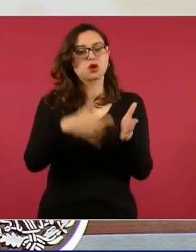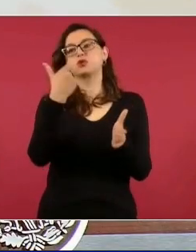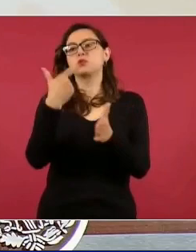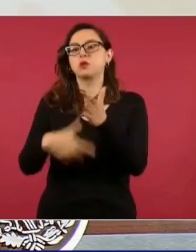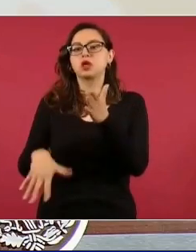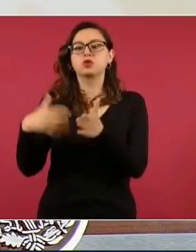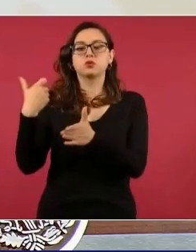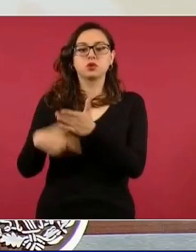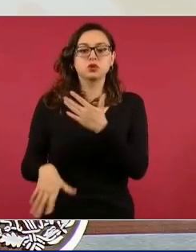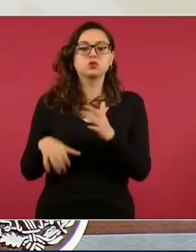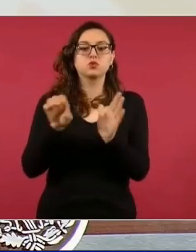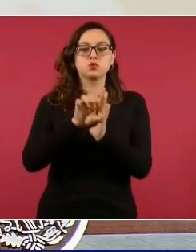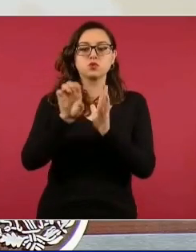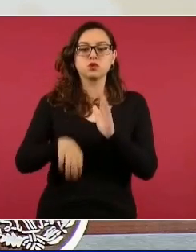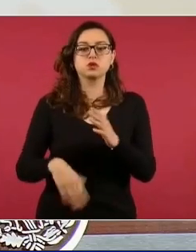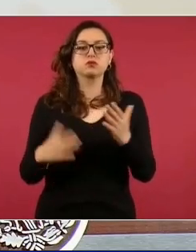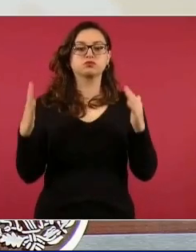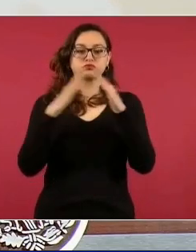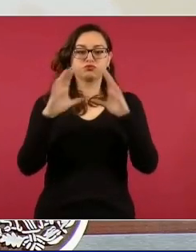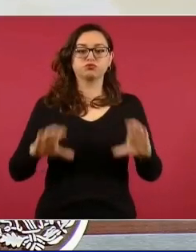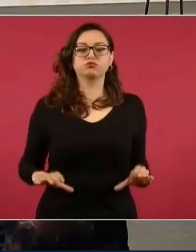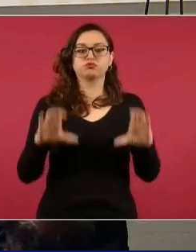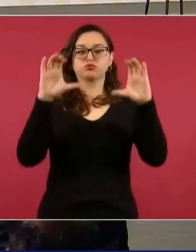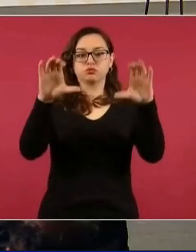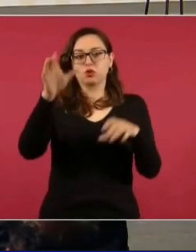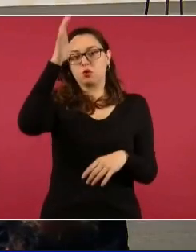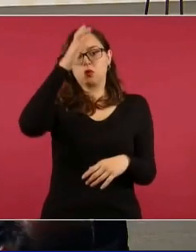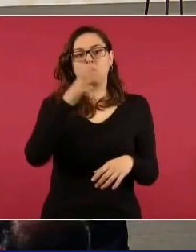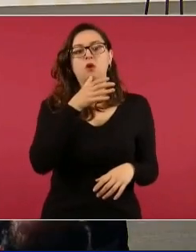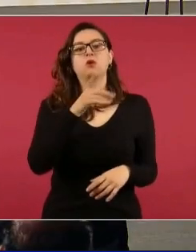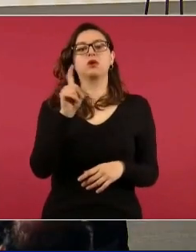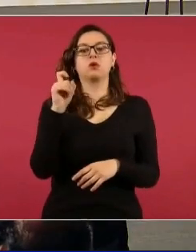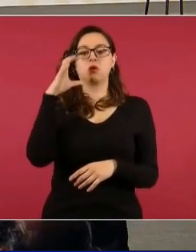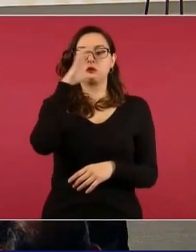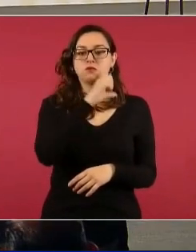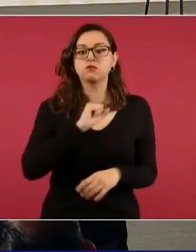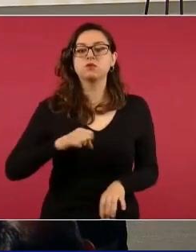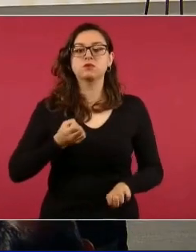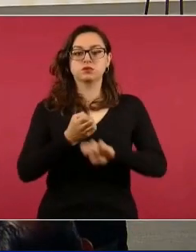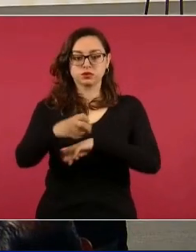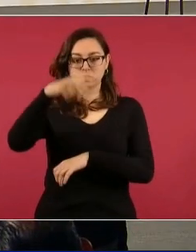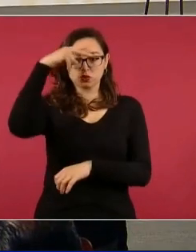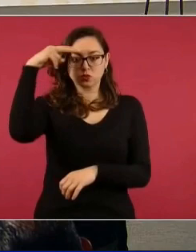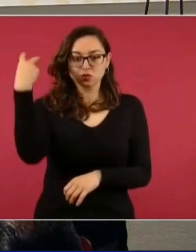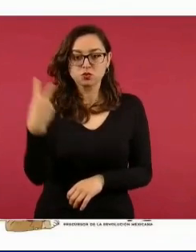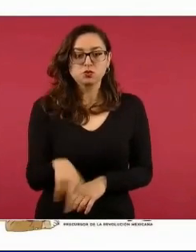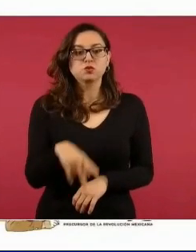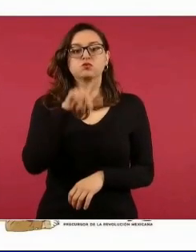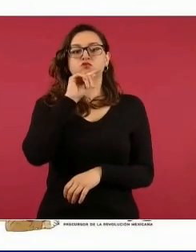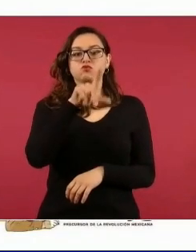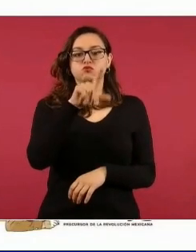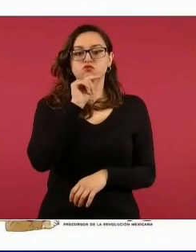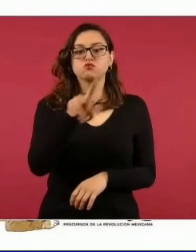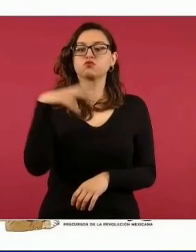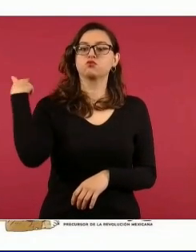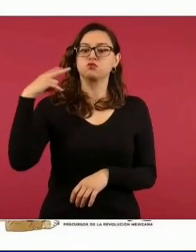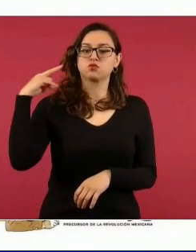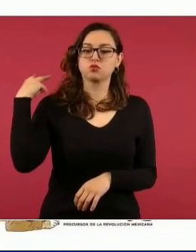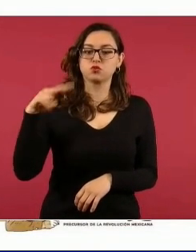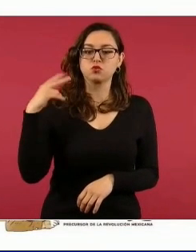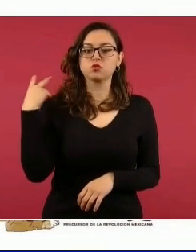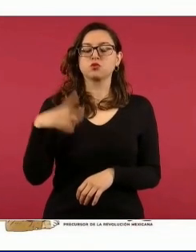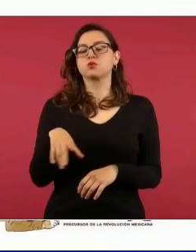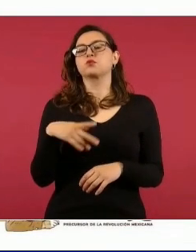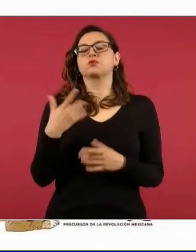tanques estacionarios. Tenemos casos en Coahuila, en Aguascalientes, en el Estado de México, en Jalisco, en Veracruz y